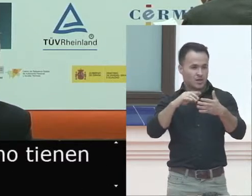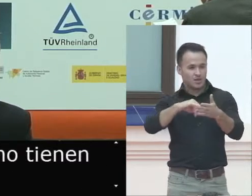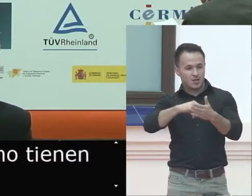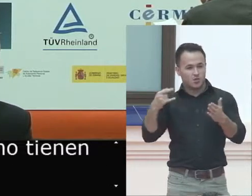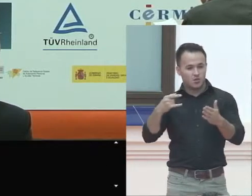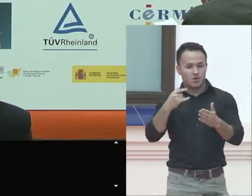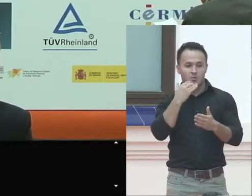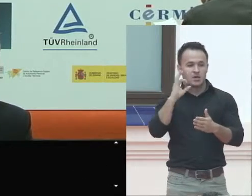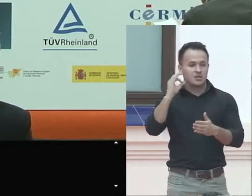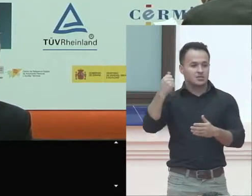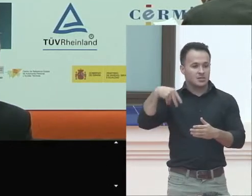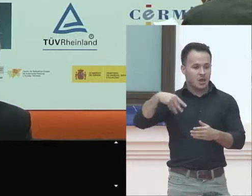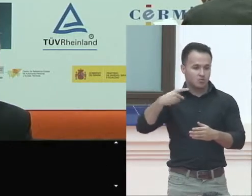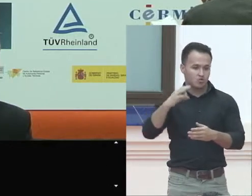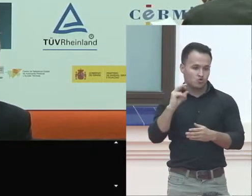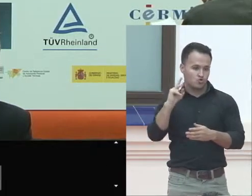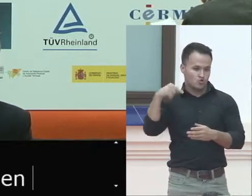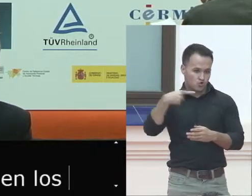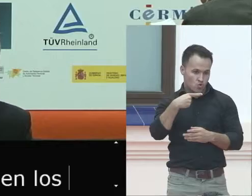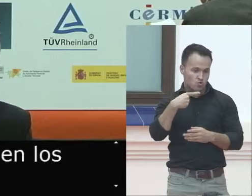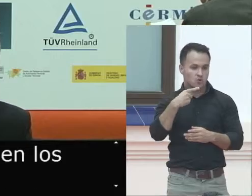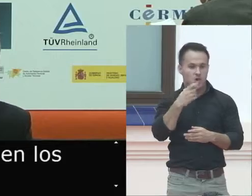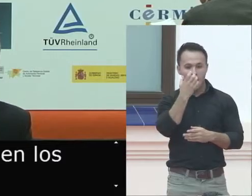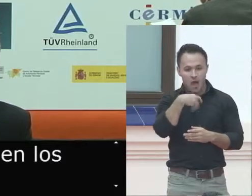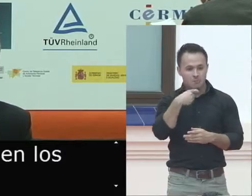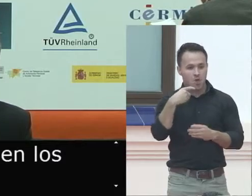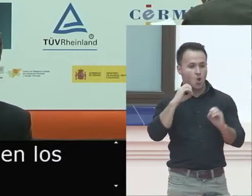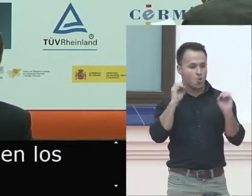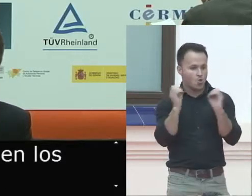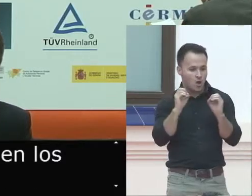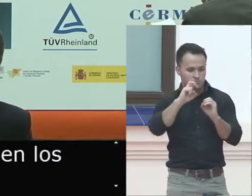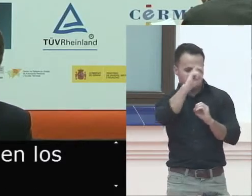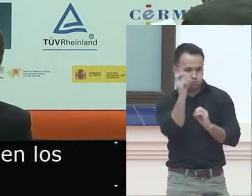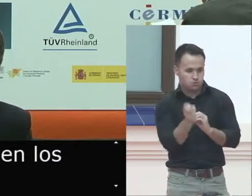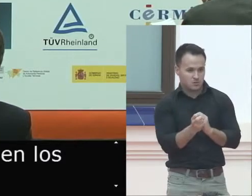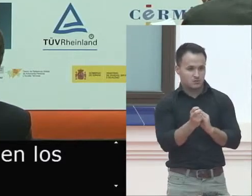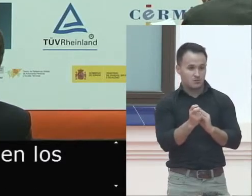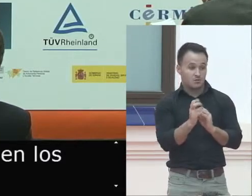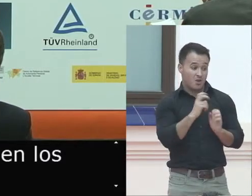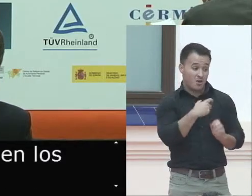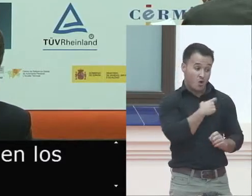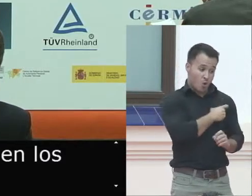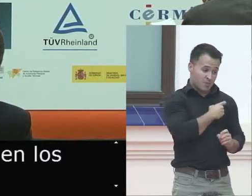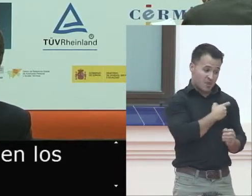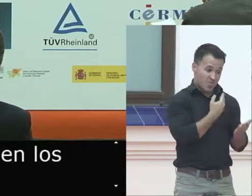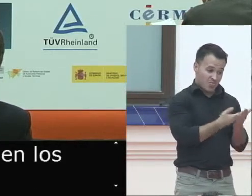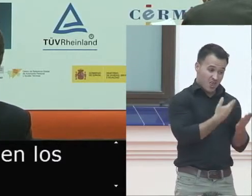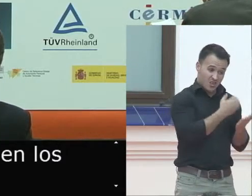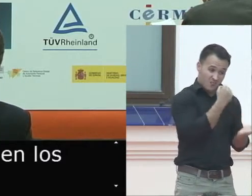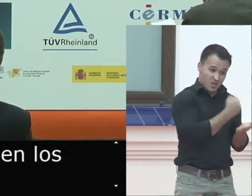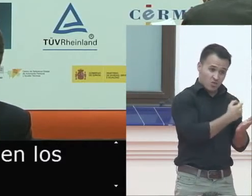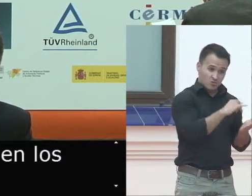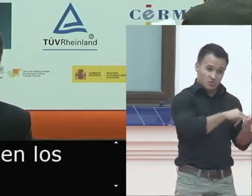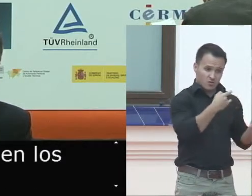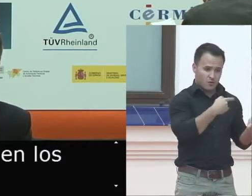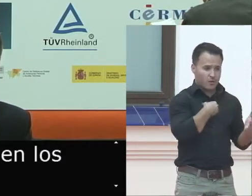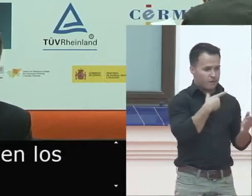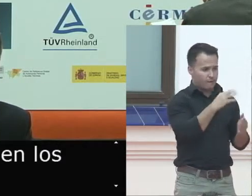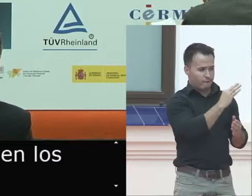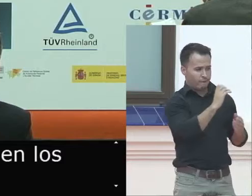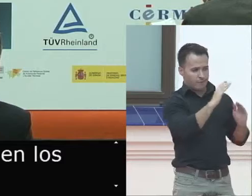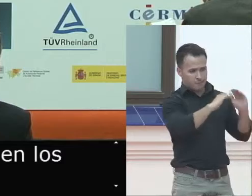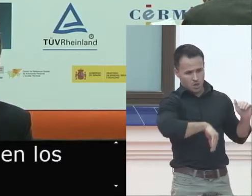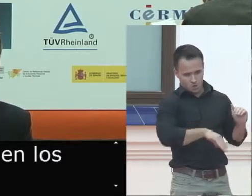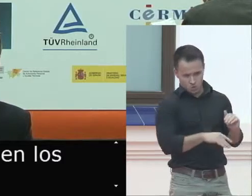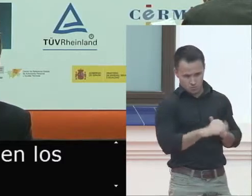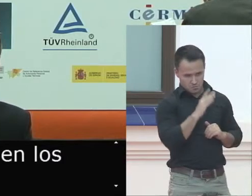los Toshiba, en los Fujitsu, en los Apple, en los Google, que en los comités de certificación tecnológica, insisto. Y eso que lo